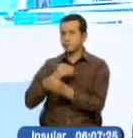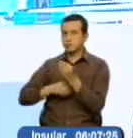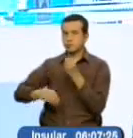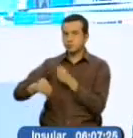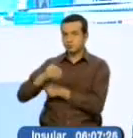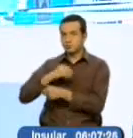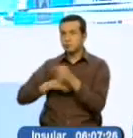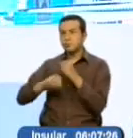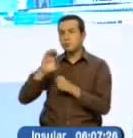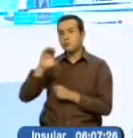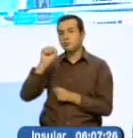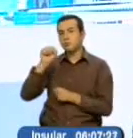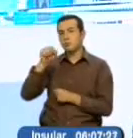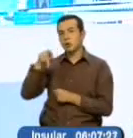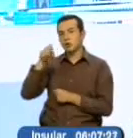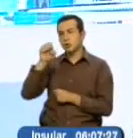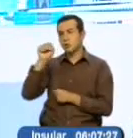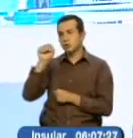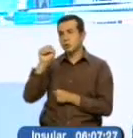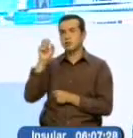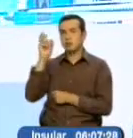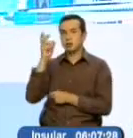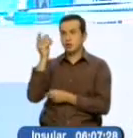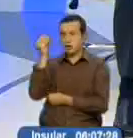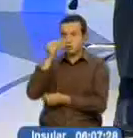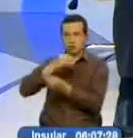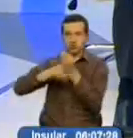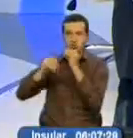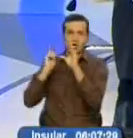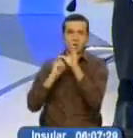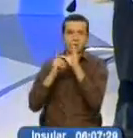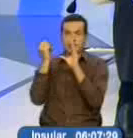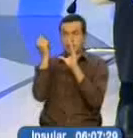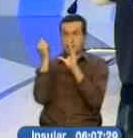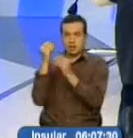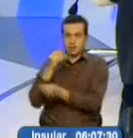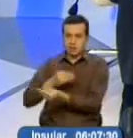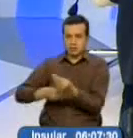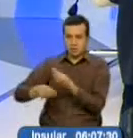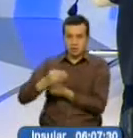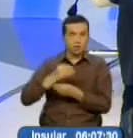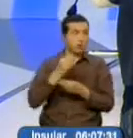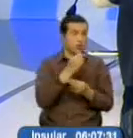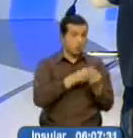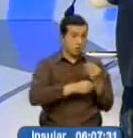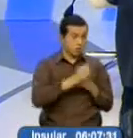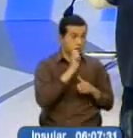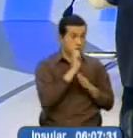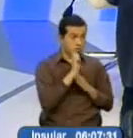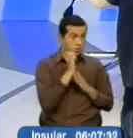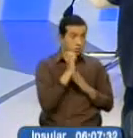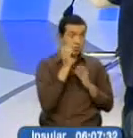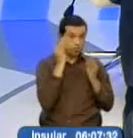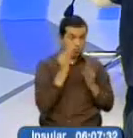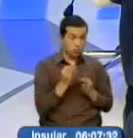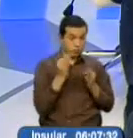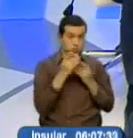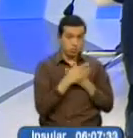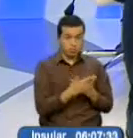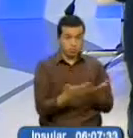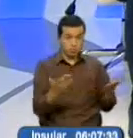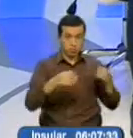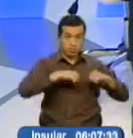llamamos CAPEX en la industria nuestra, okay. Inversión de capital. ¿Esa es la inversión que el Ecuador se vería beneficiado por poner